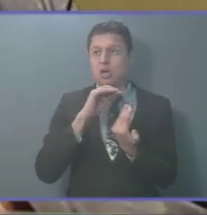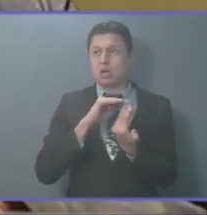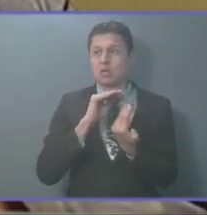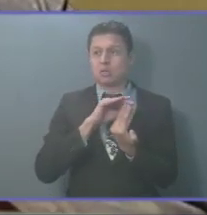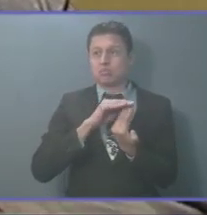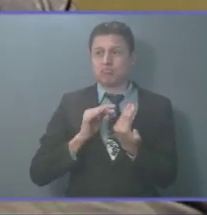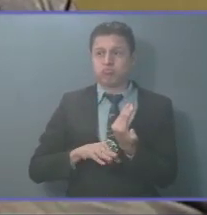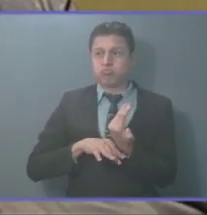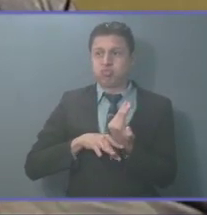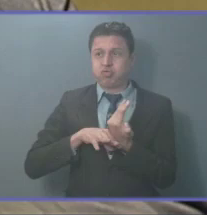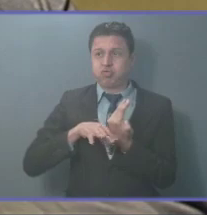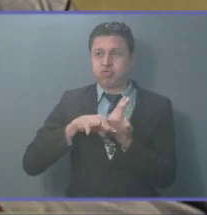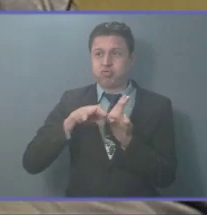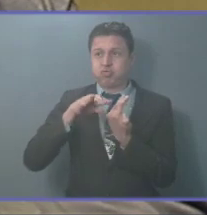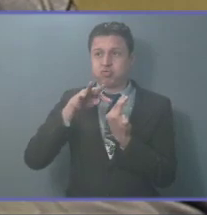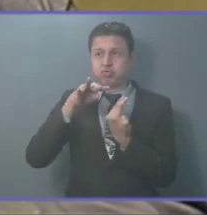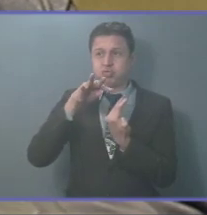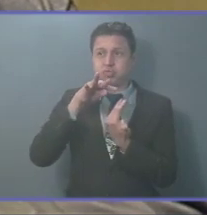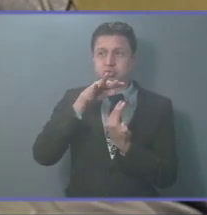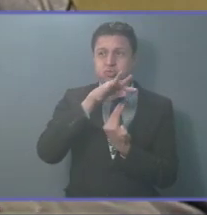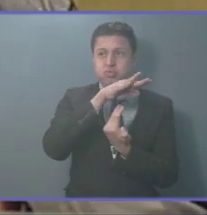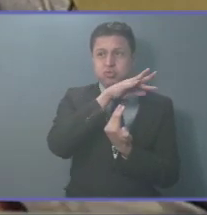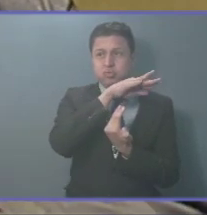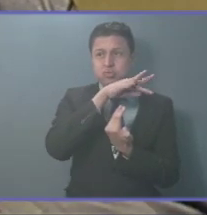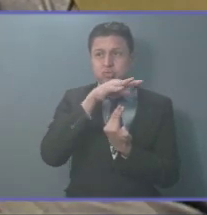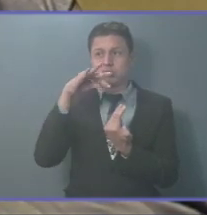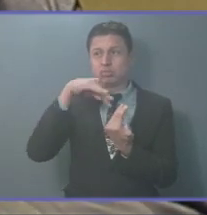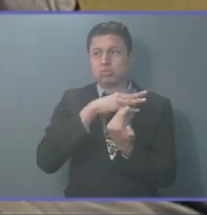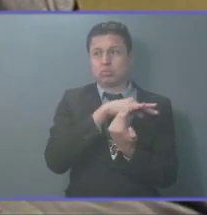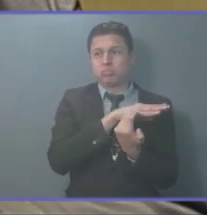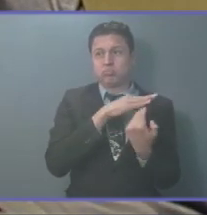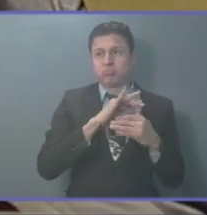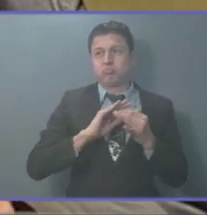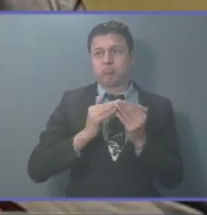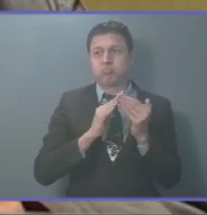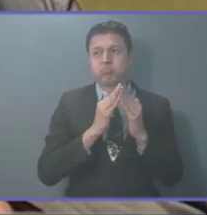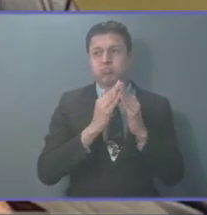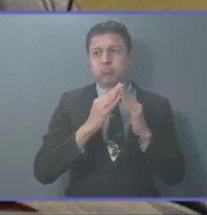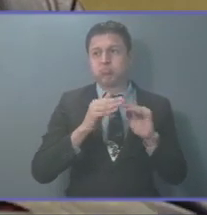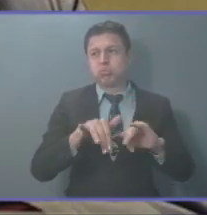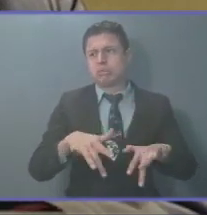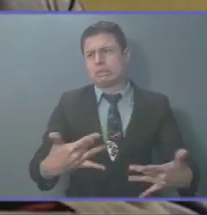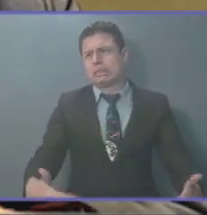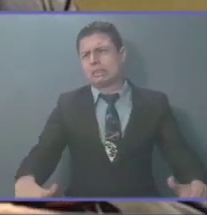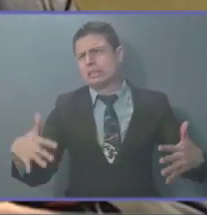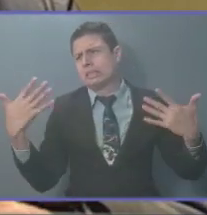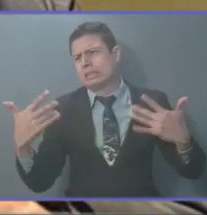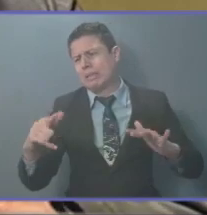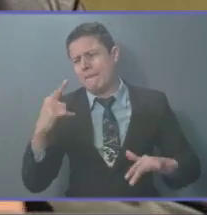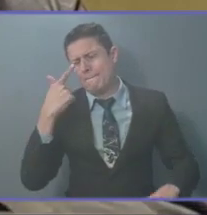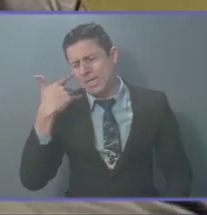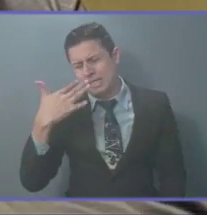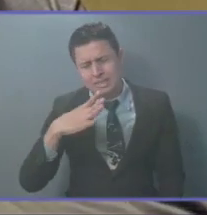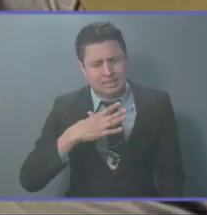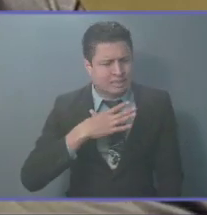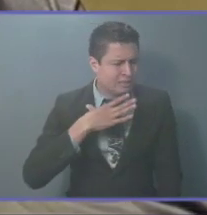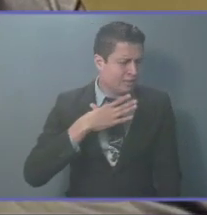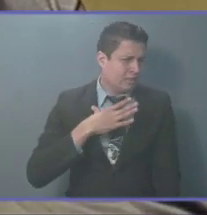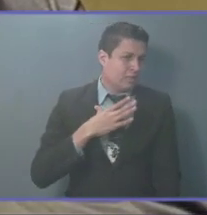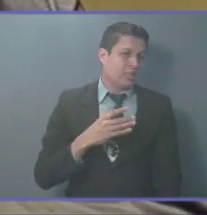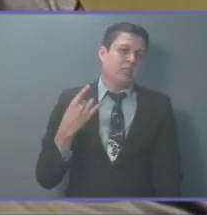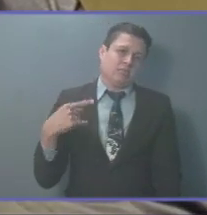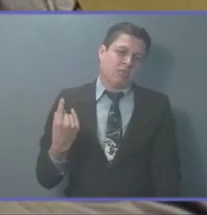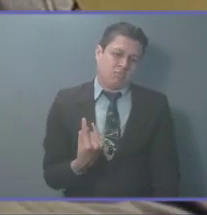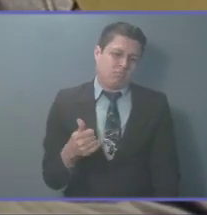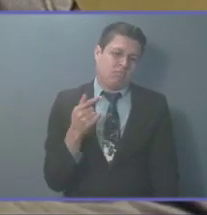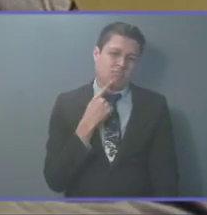mucha pobreza, que siempre van a necesitar la asistencia solidaria de todos los